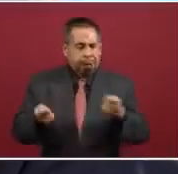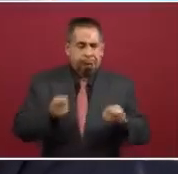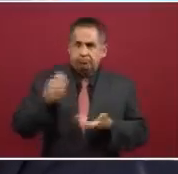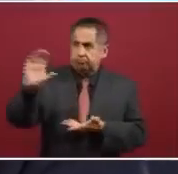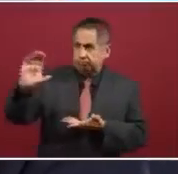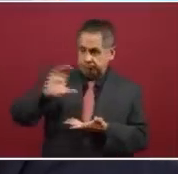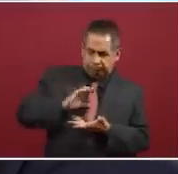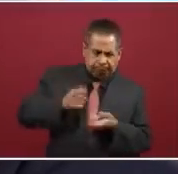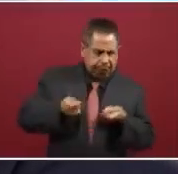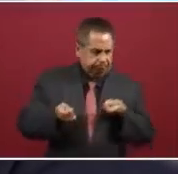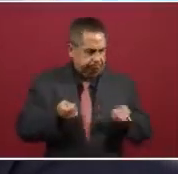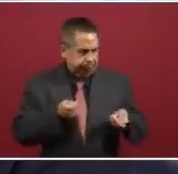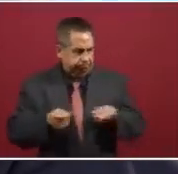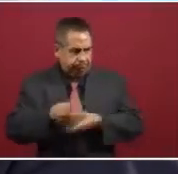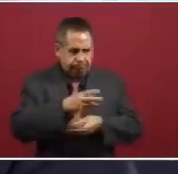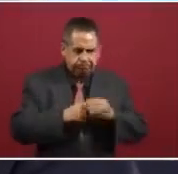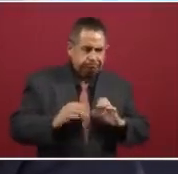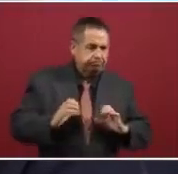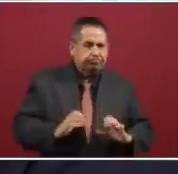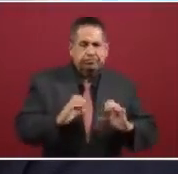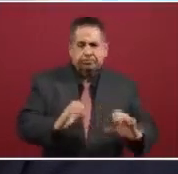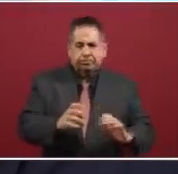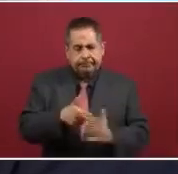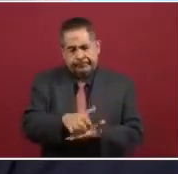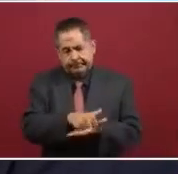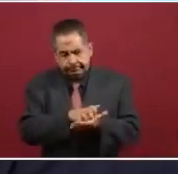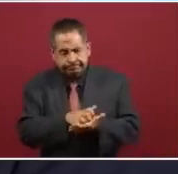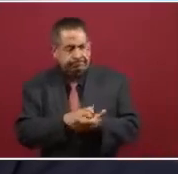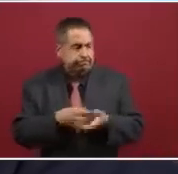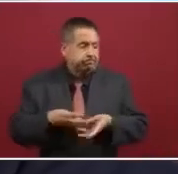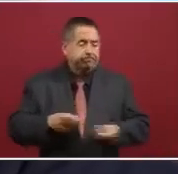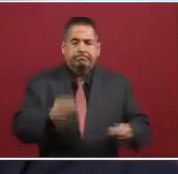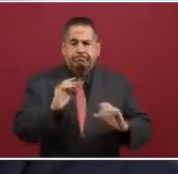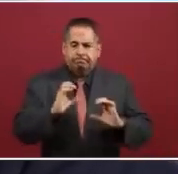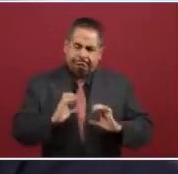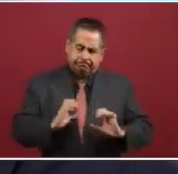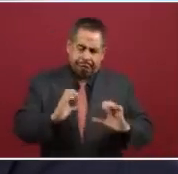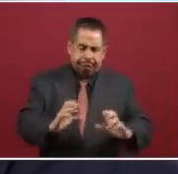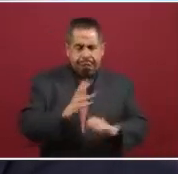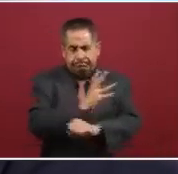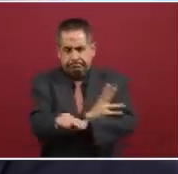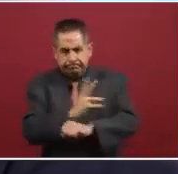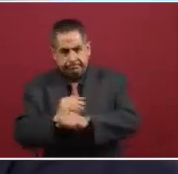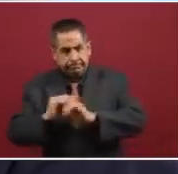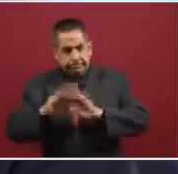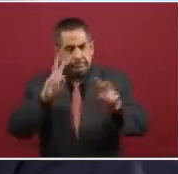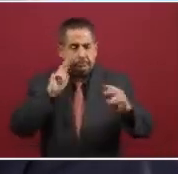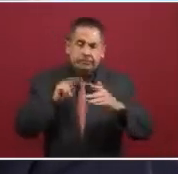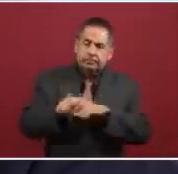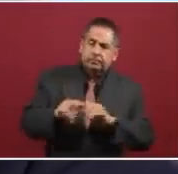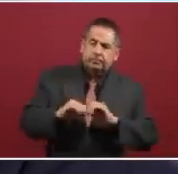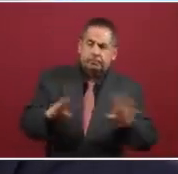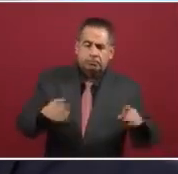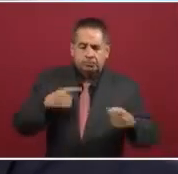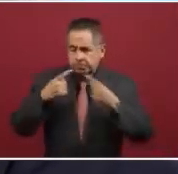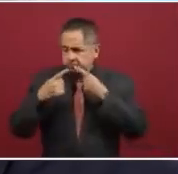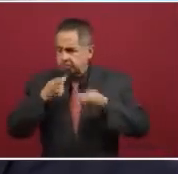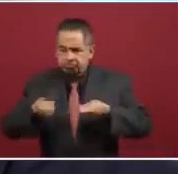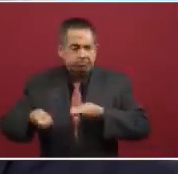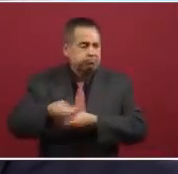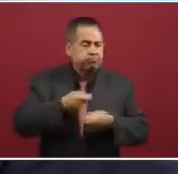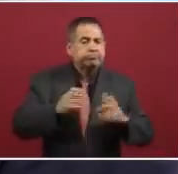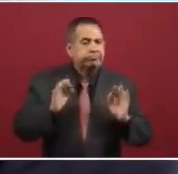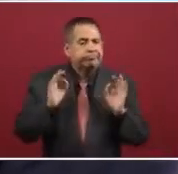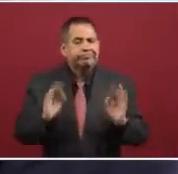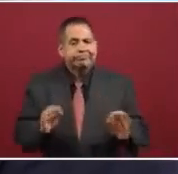deuda basada en el ejercicio de una disciplina financiera y de transparencia absoluta en su gestión, con